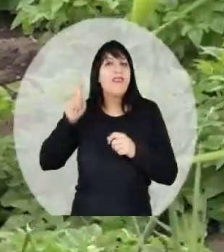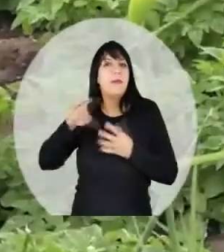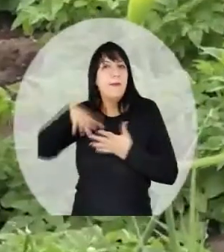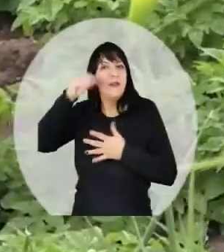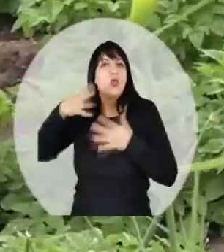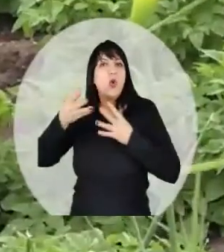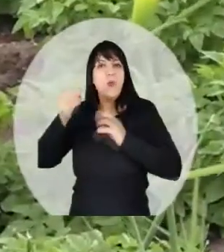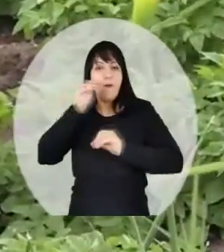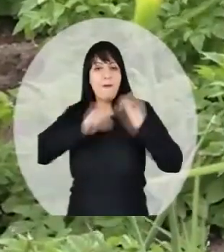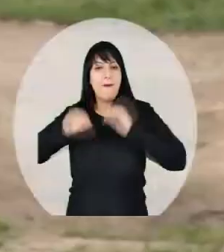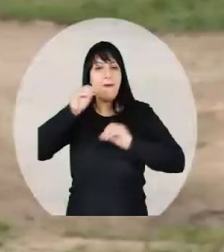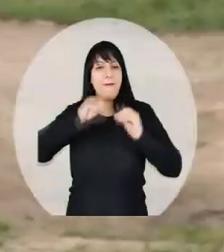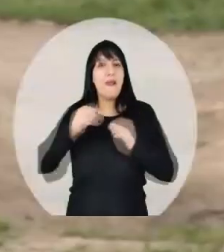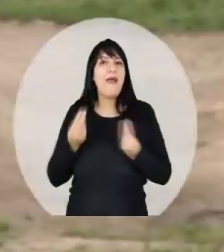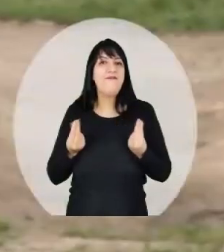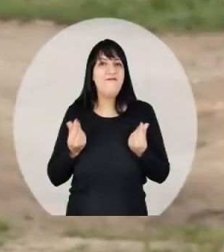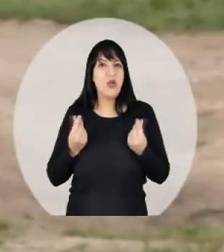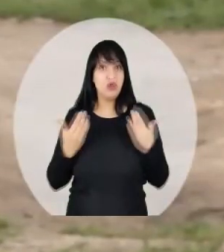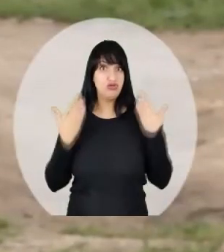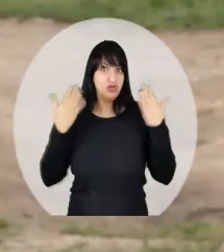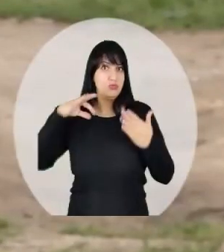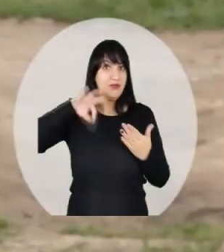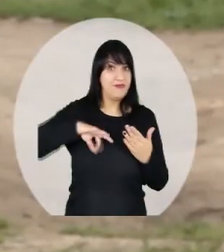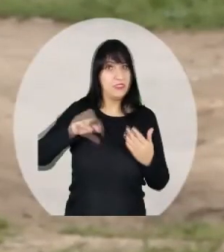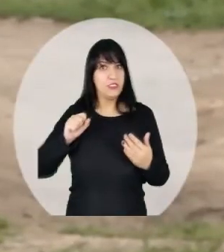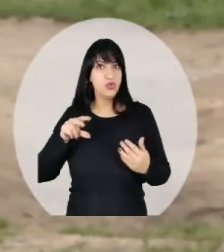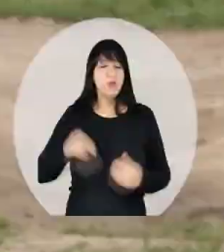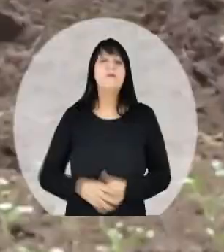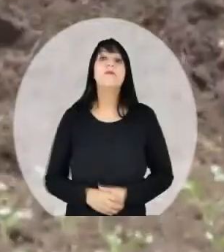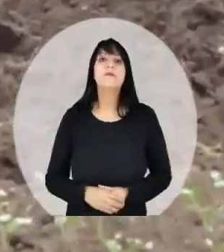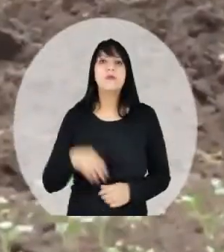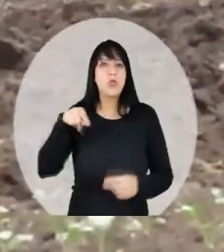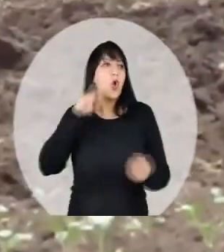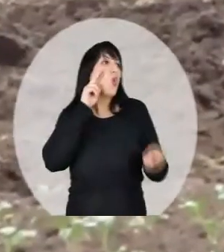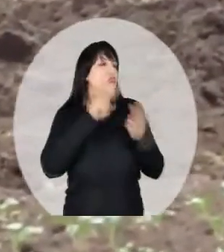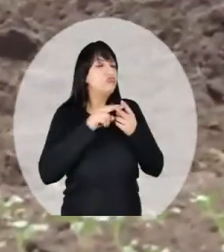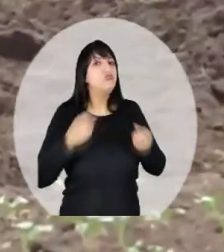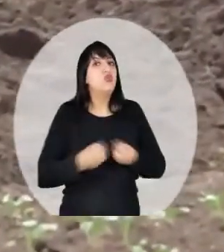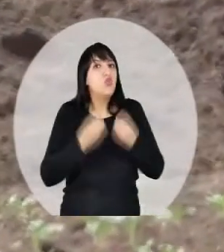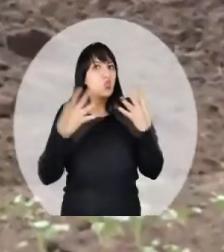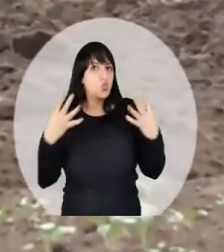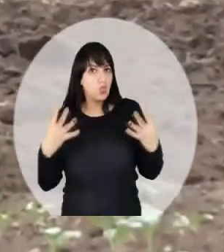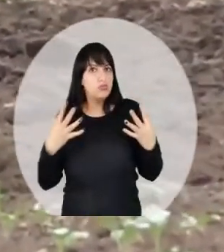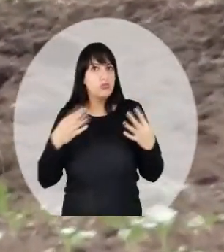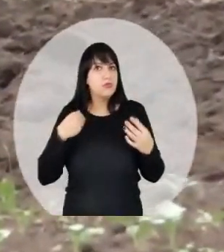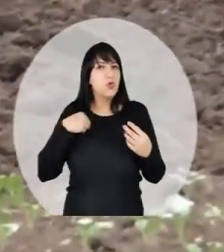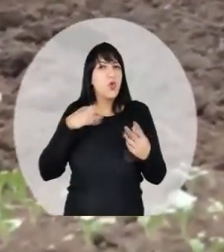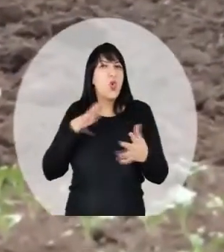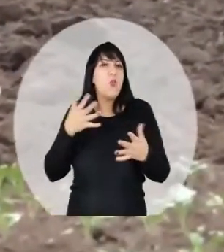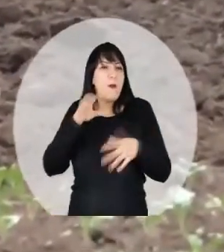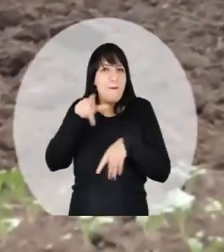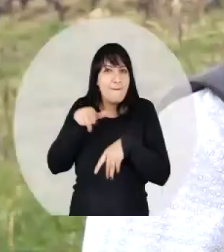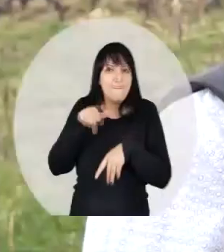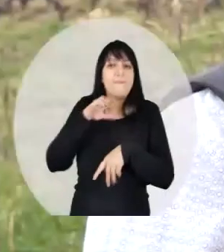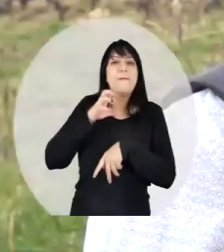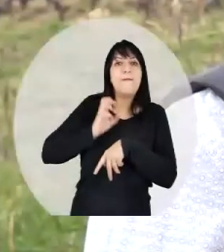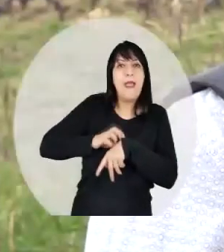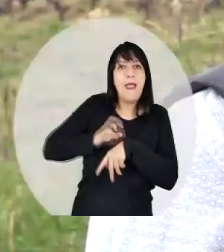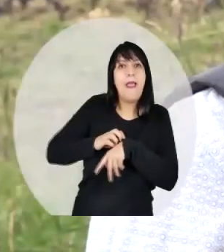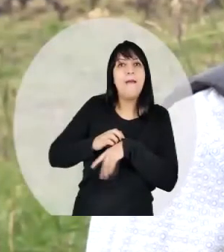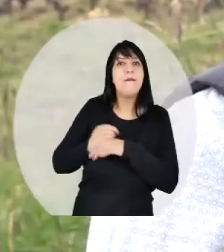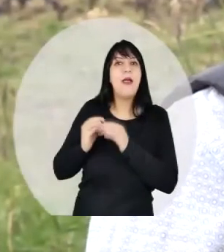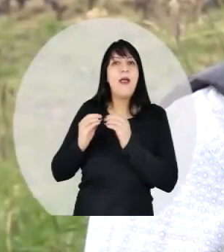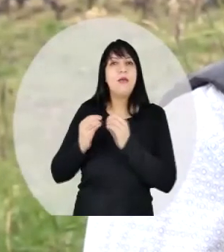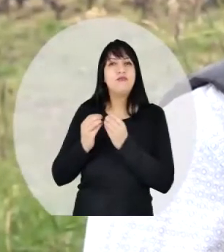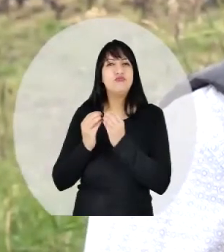producto, luego les enseñamos a construir una propuesta de valor diferencial. Esto nos sirve mucho para dar a conocer nuestros productos ya que subimos